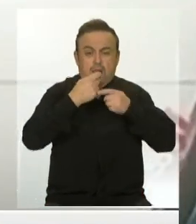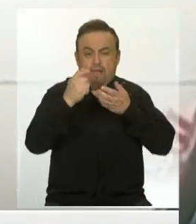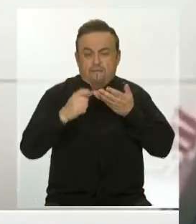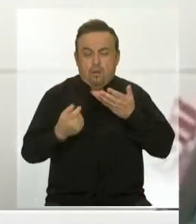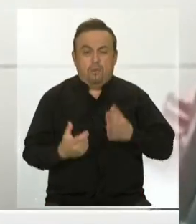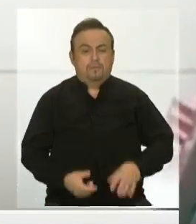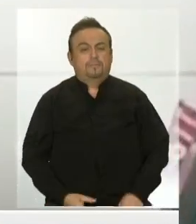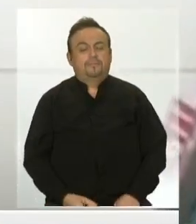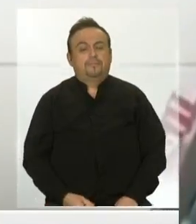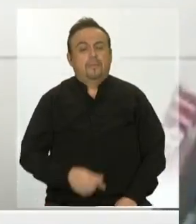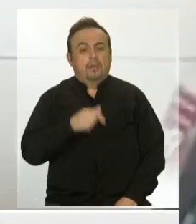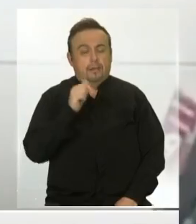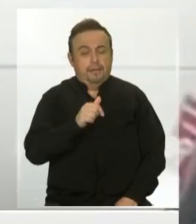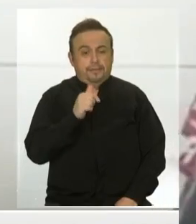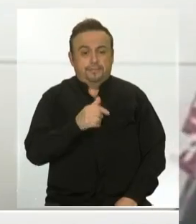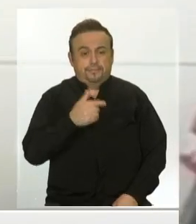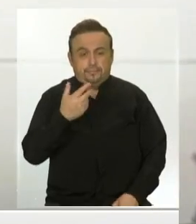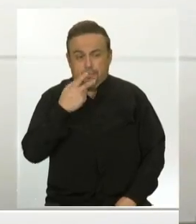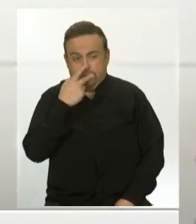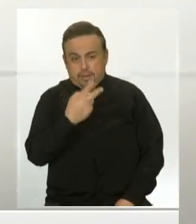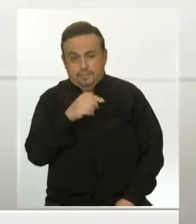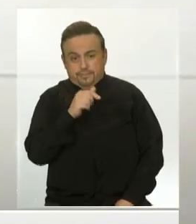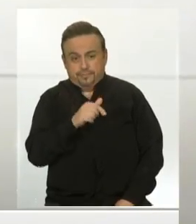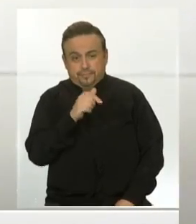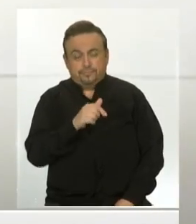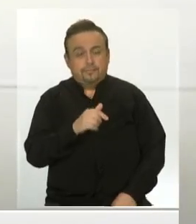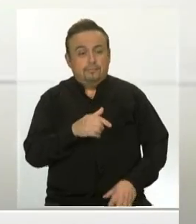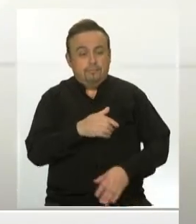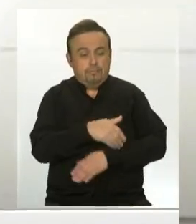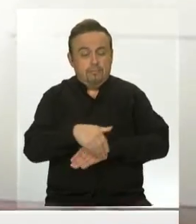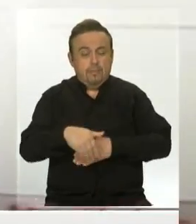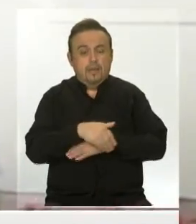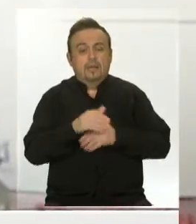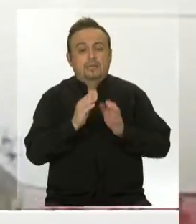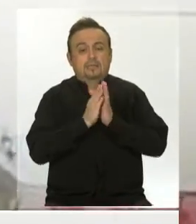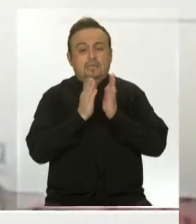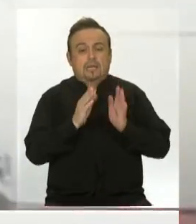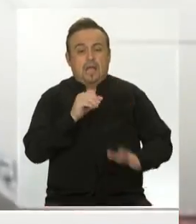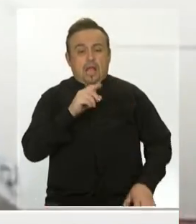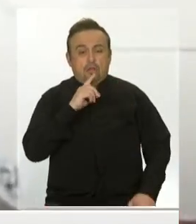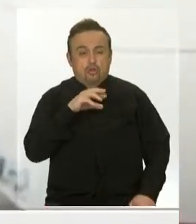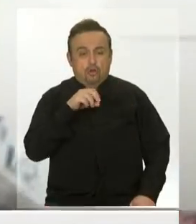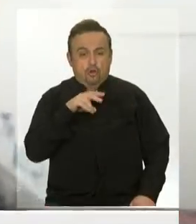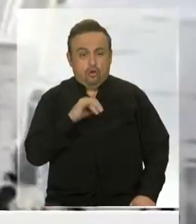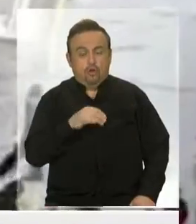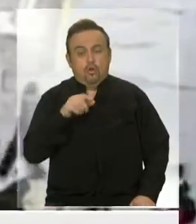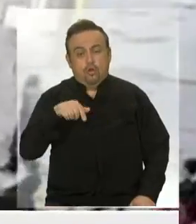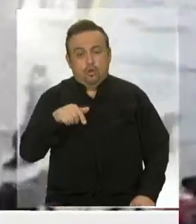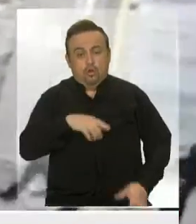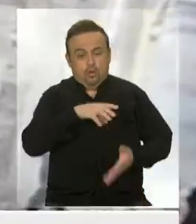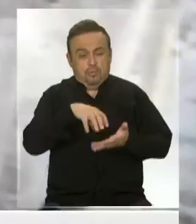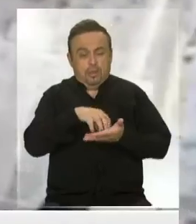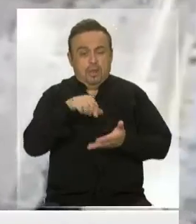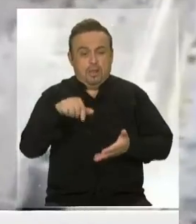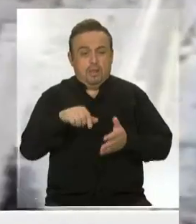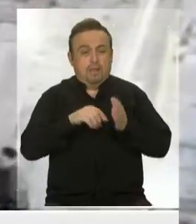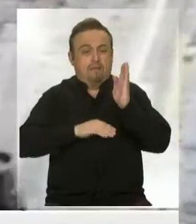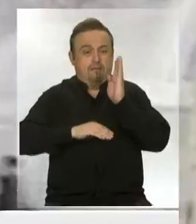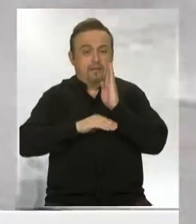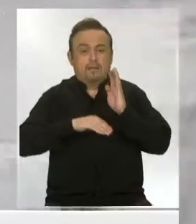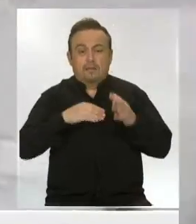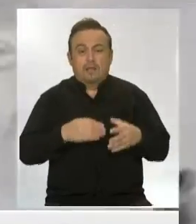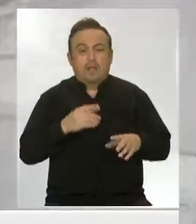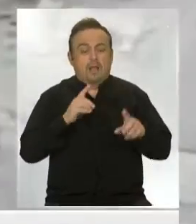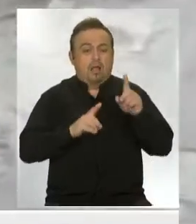como se estaban registrando estos hechos acá en el sector de San Antonio, en el sector de Santa Rosa, también en las inmediaciones de la Plaza Baquedano se